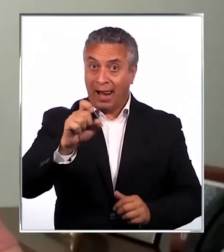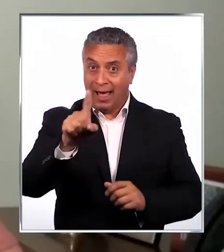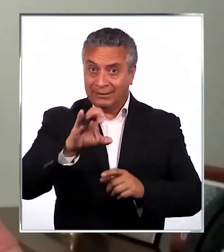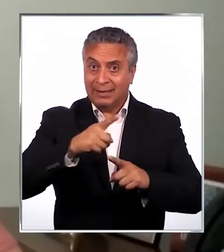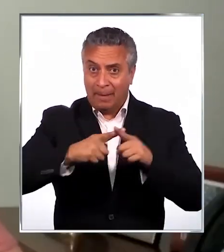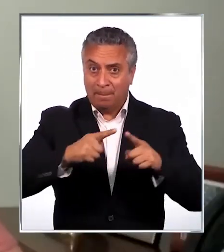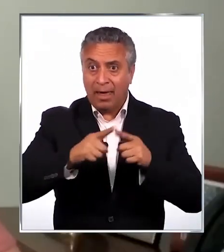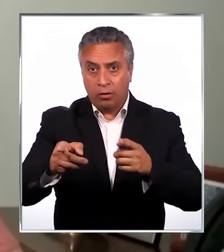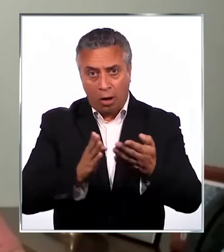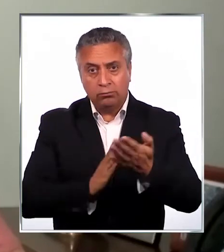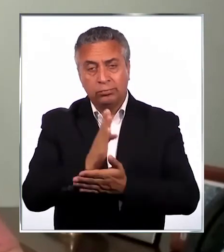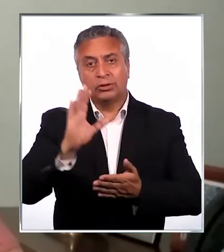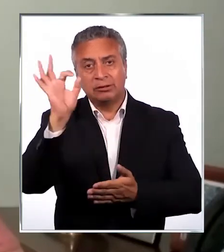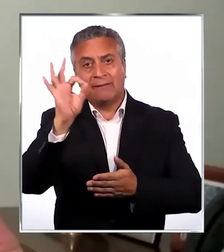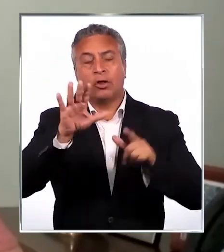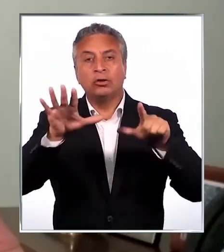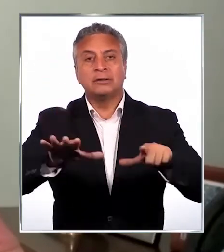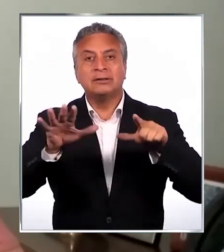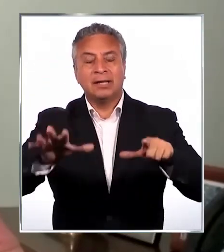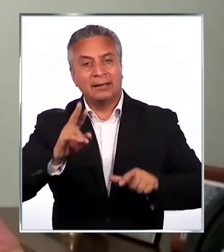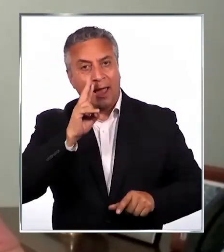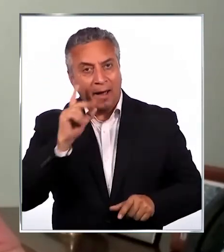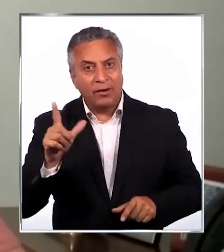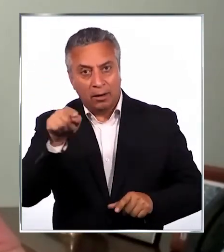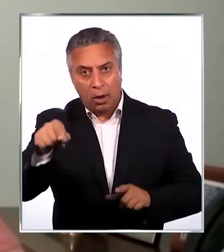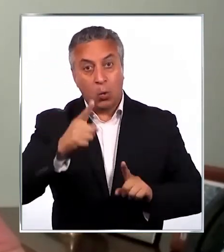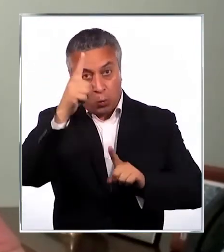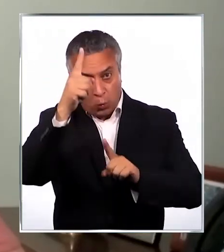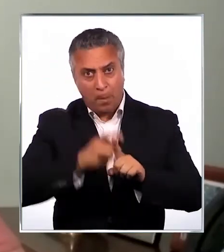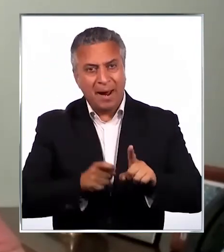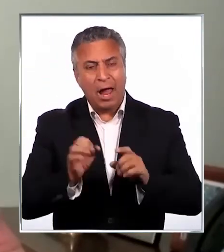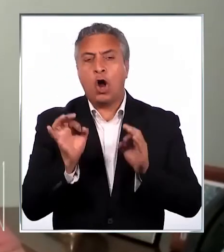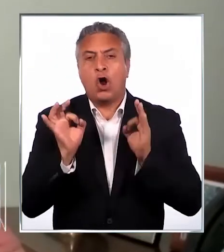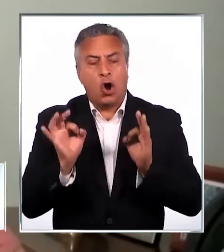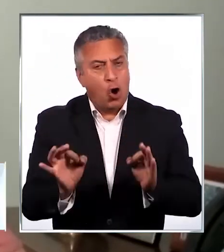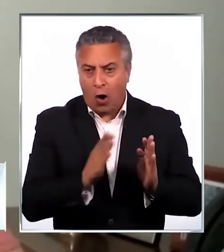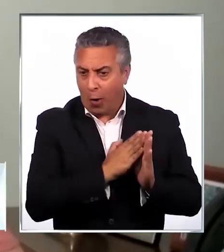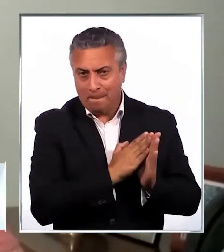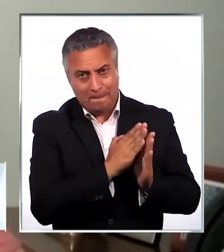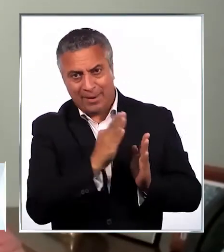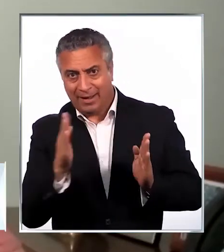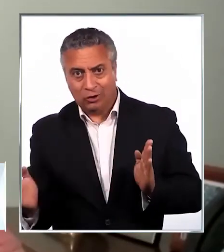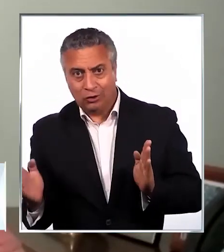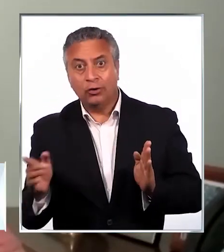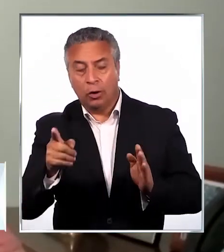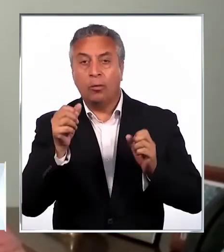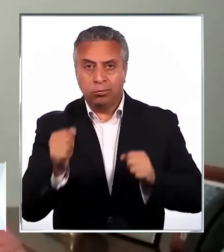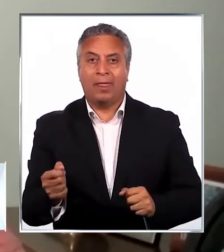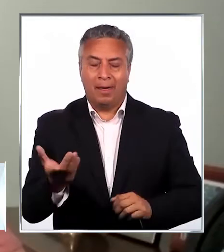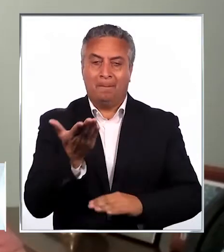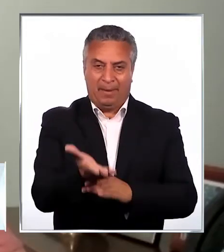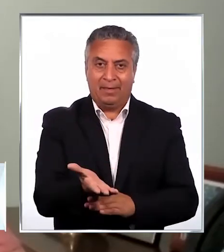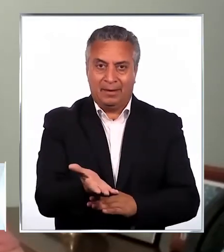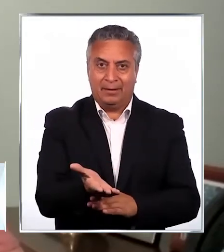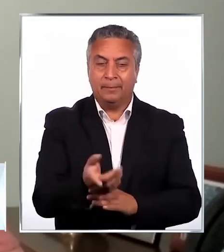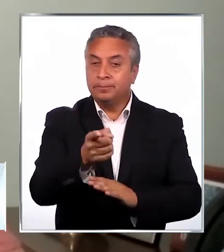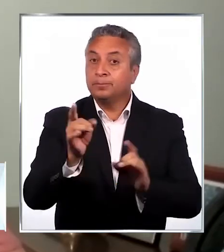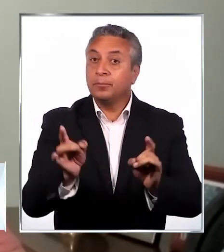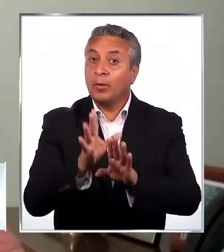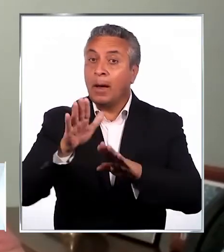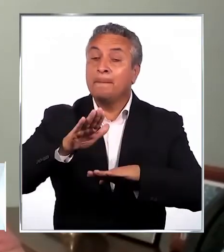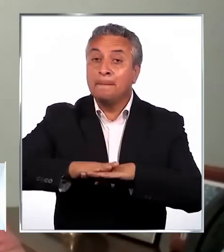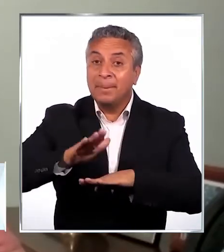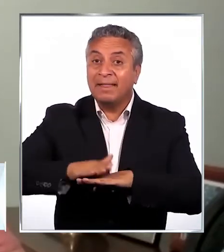su postulación empieza el sábado 17 de abril y hay un mes completo para poder solicitarlo. Y en el caso